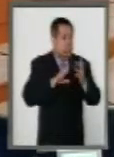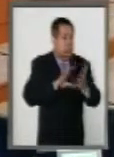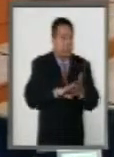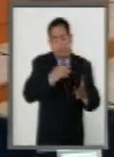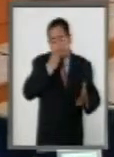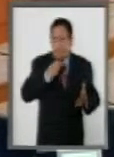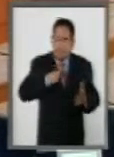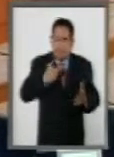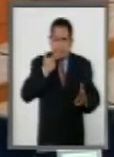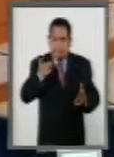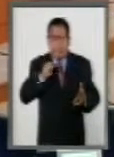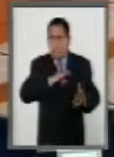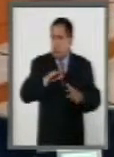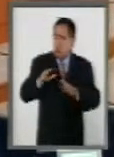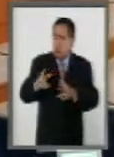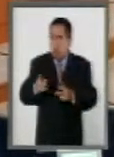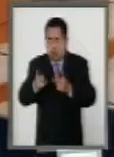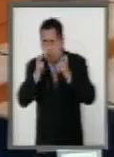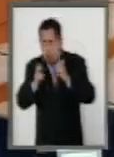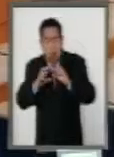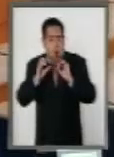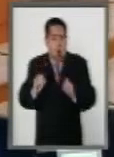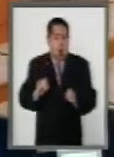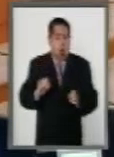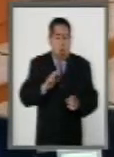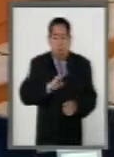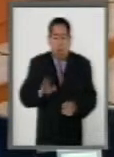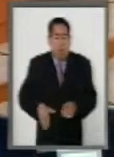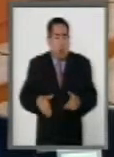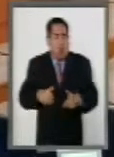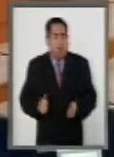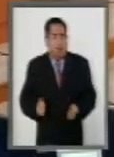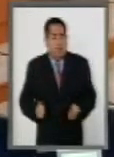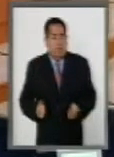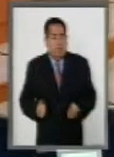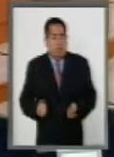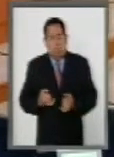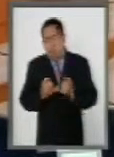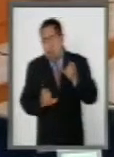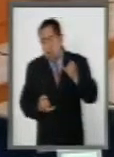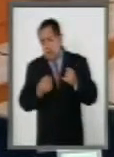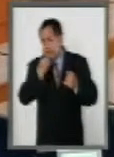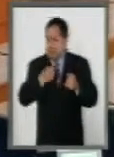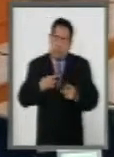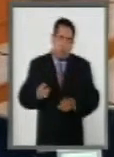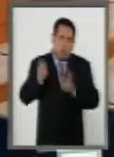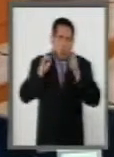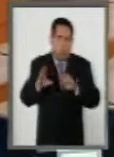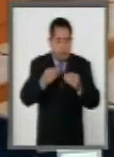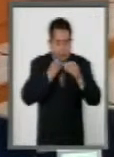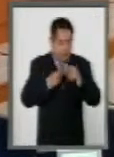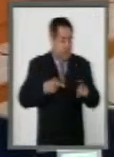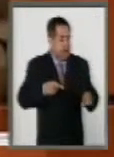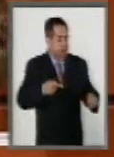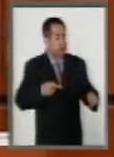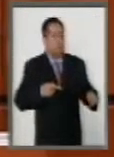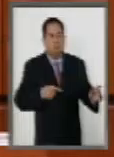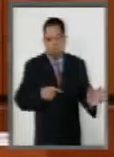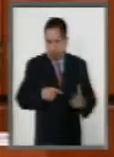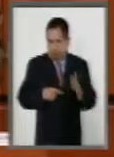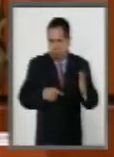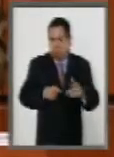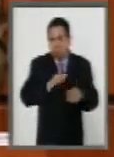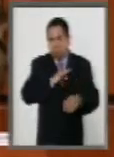otra opción, o robaban o se morían de desnutrición. Qué bueno que las